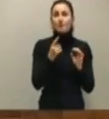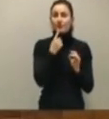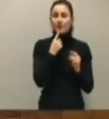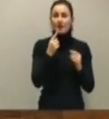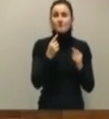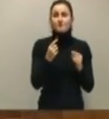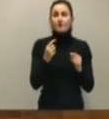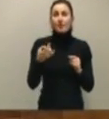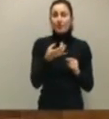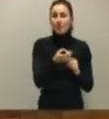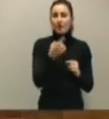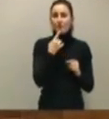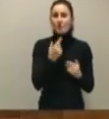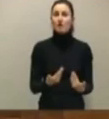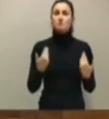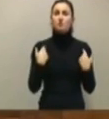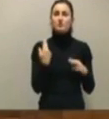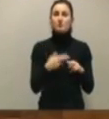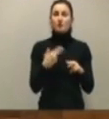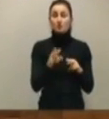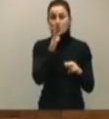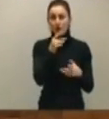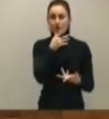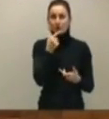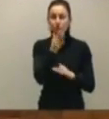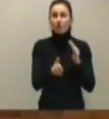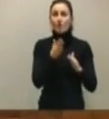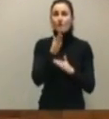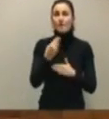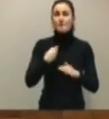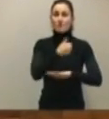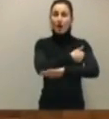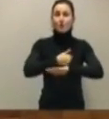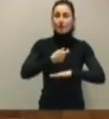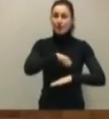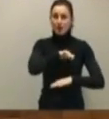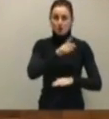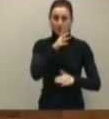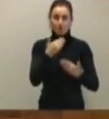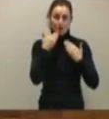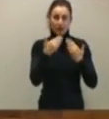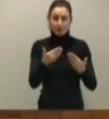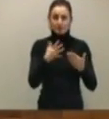apellidos de responsables políticos que desfilan estos días, por cierto, por la Audiencia Nacional, gracias a este grupo político.